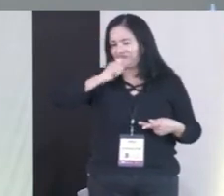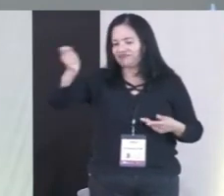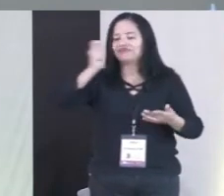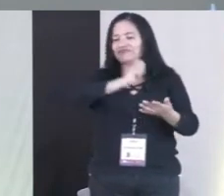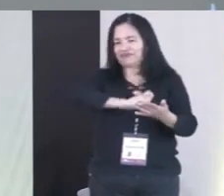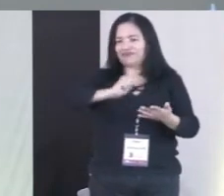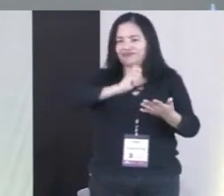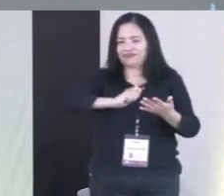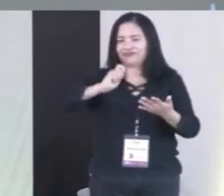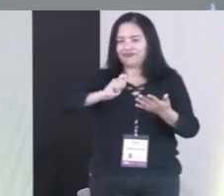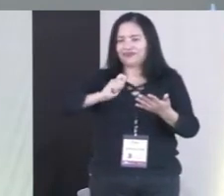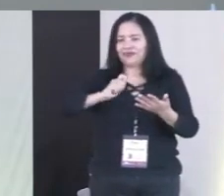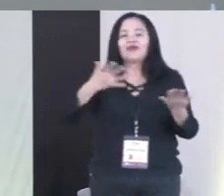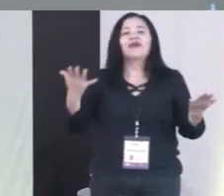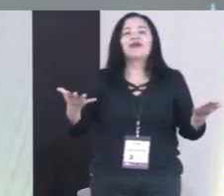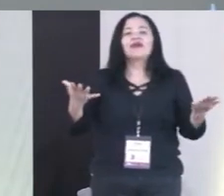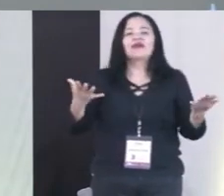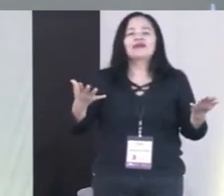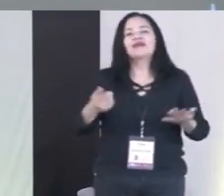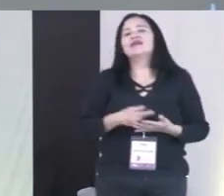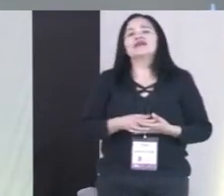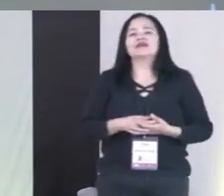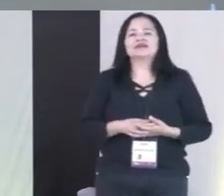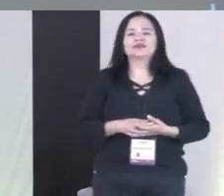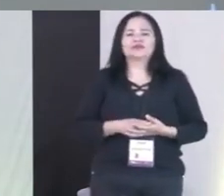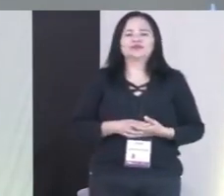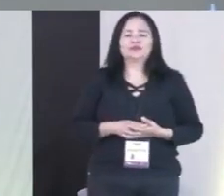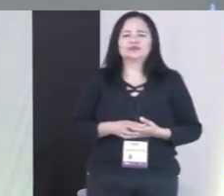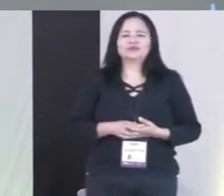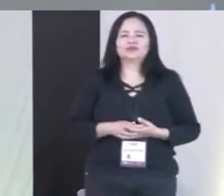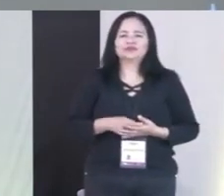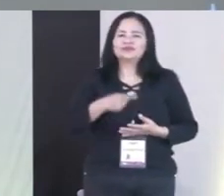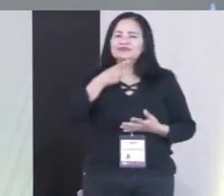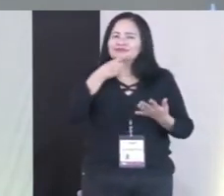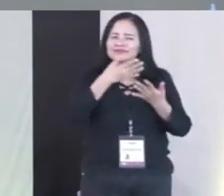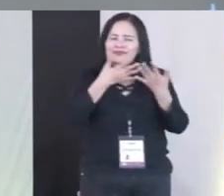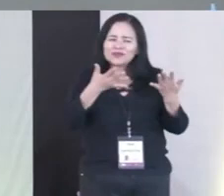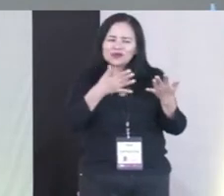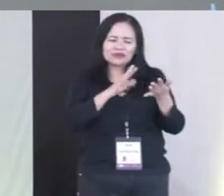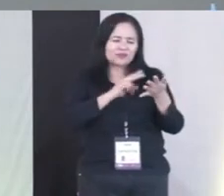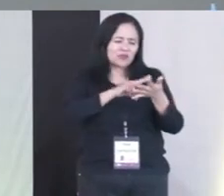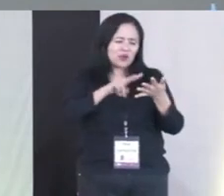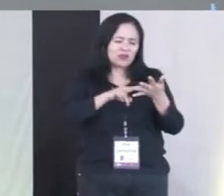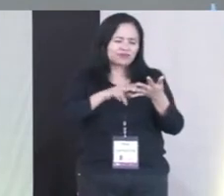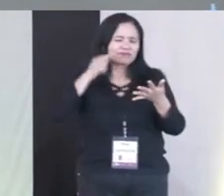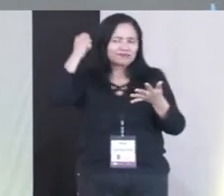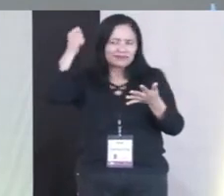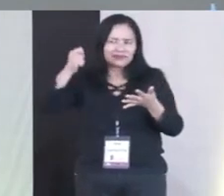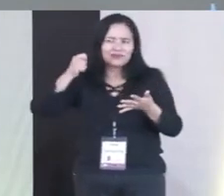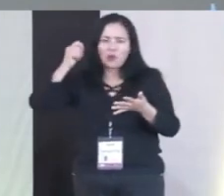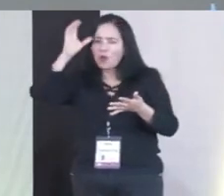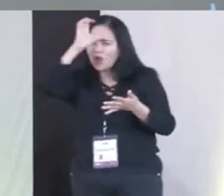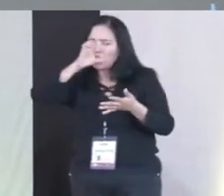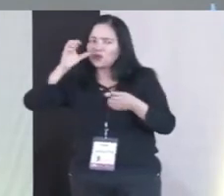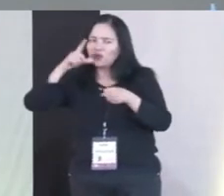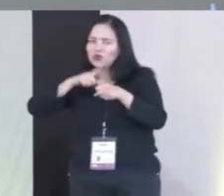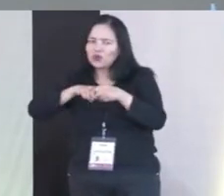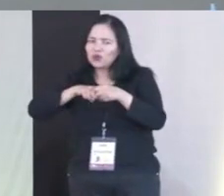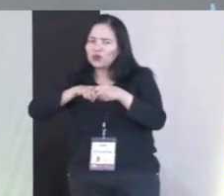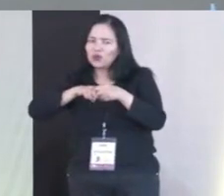Y es además una cosa que nos lleva del turismo cultural e histórico a